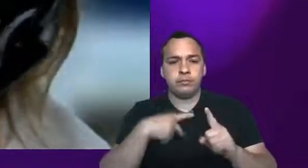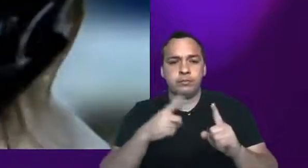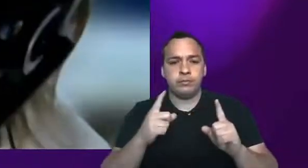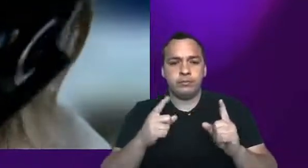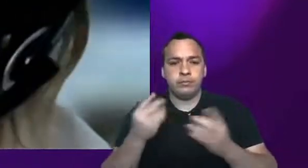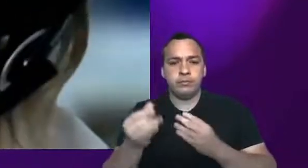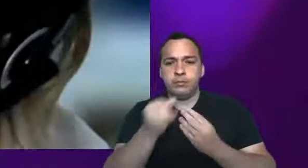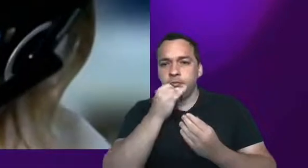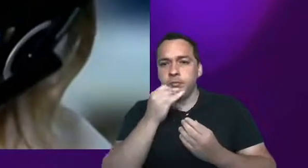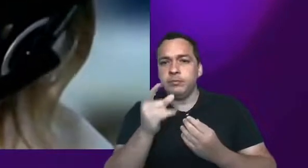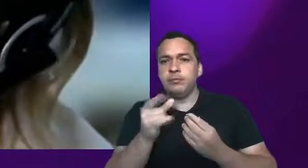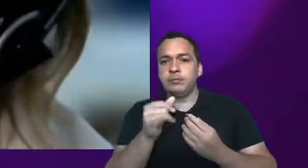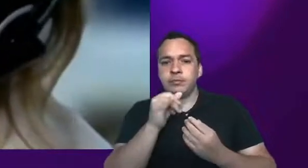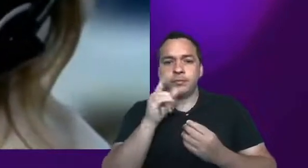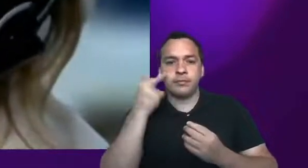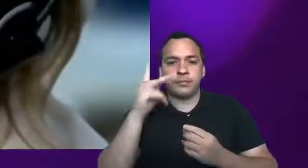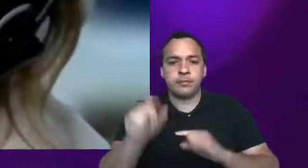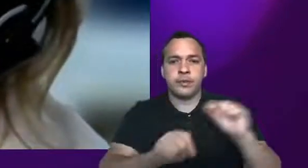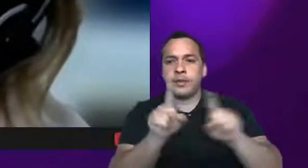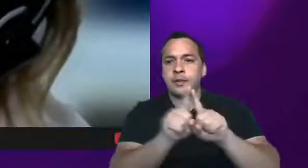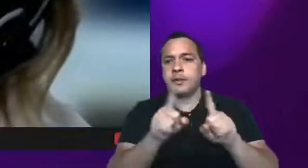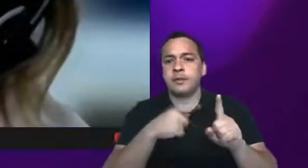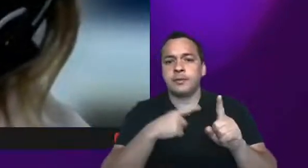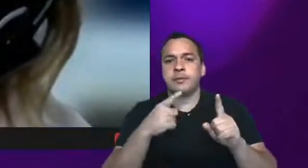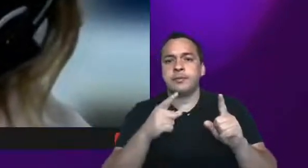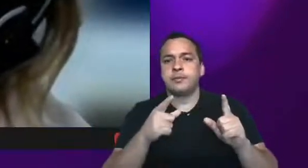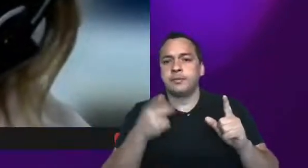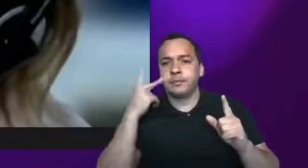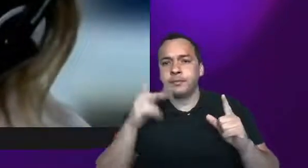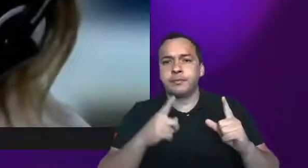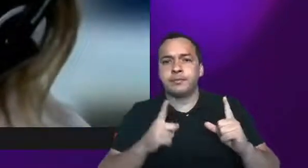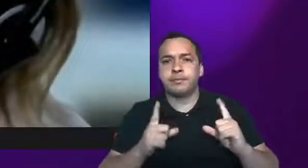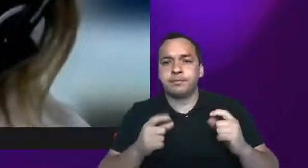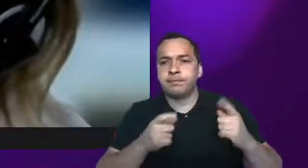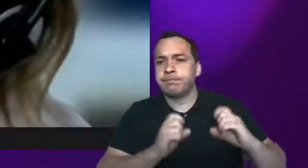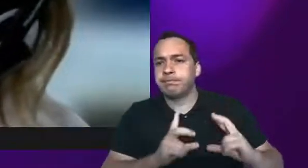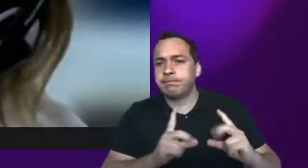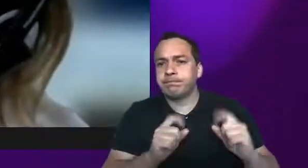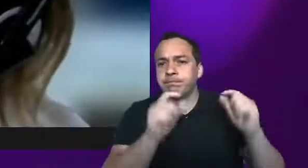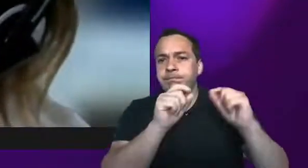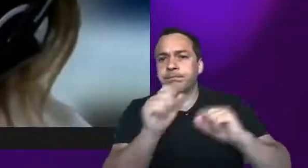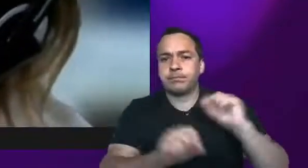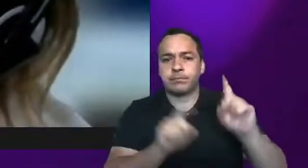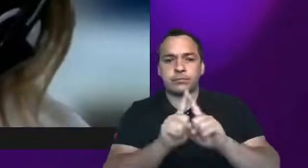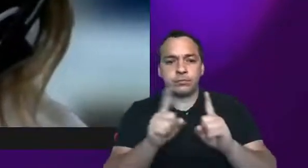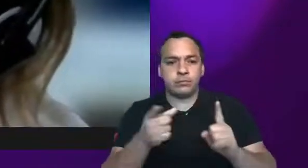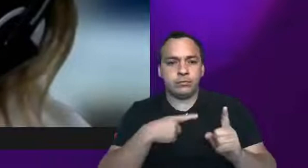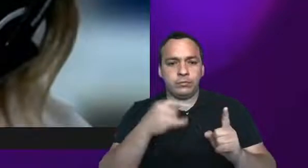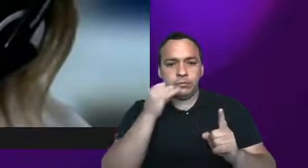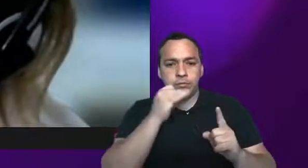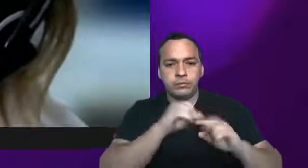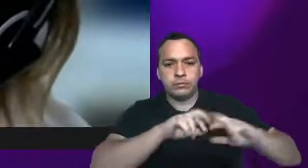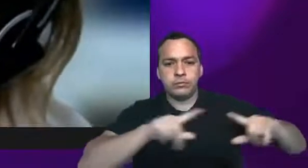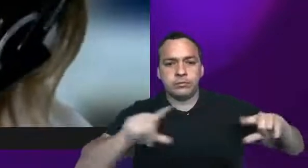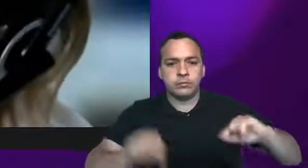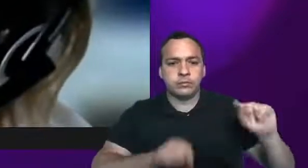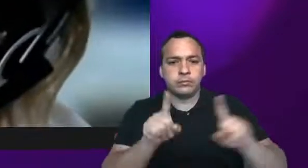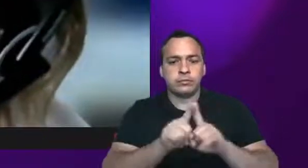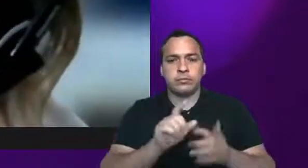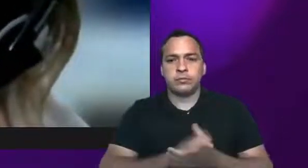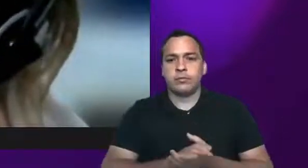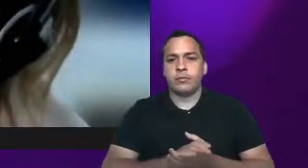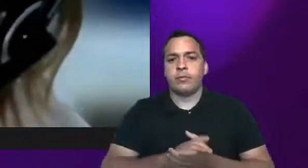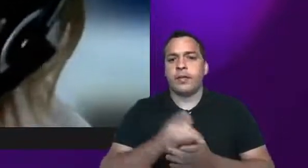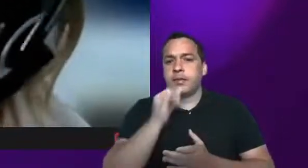es importante también pensar que el aspecto multidisciplinario de discusión de estos